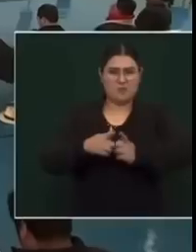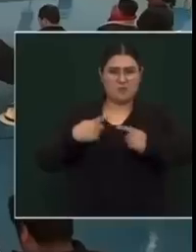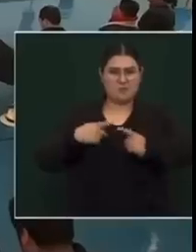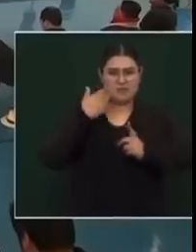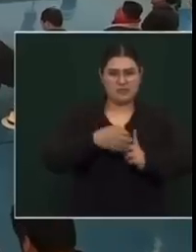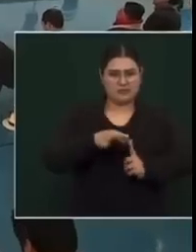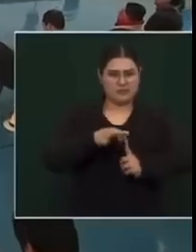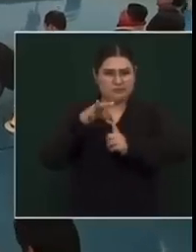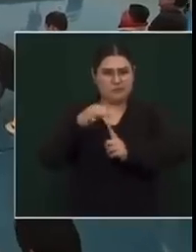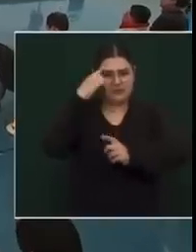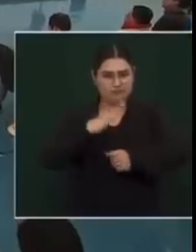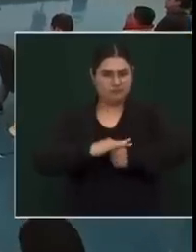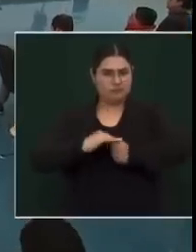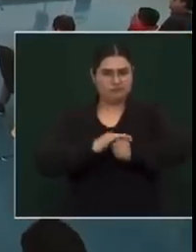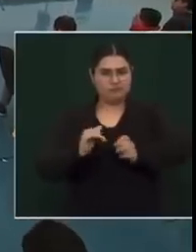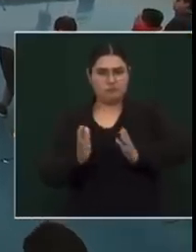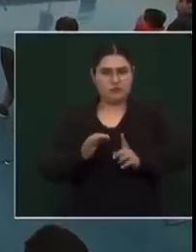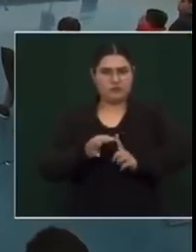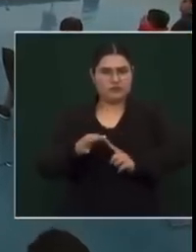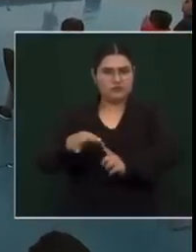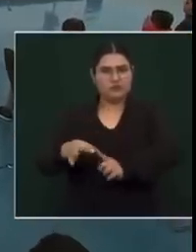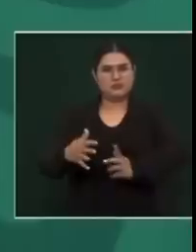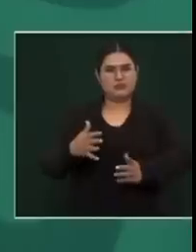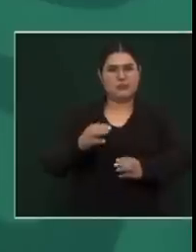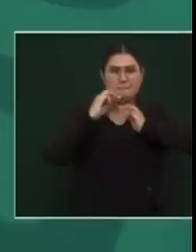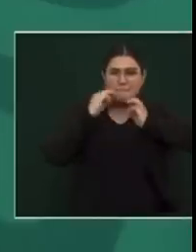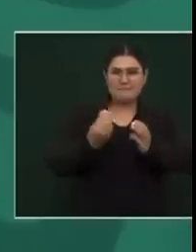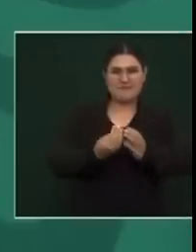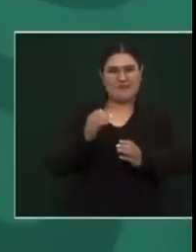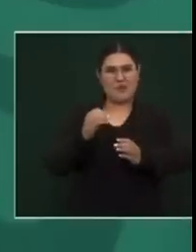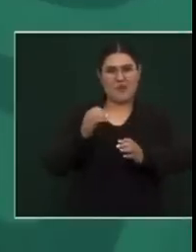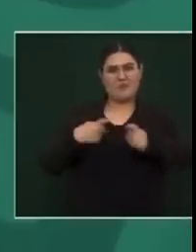creado, de ninguna mafia y menos de extranjeros.